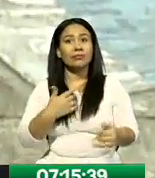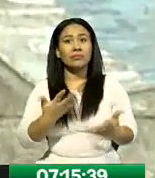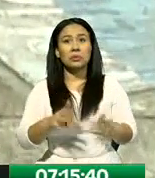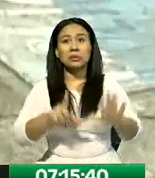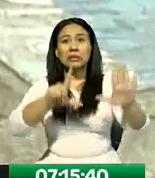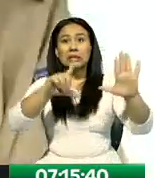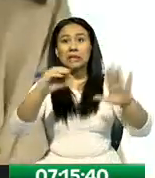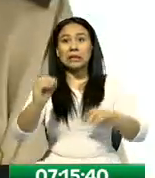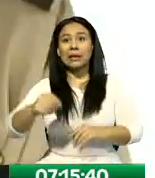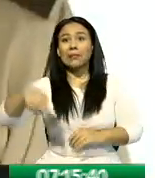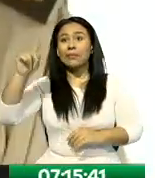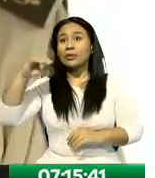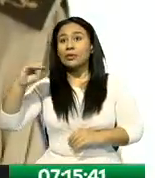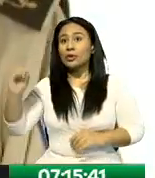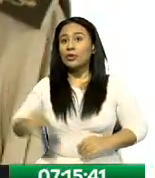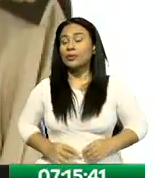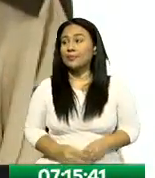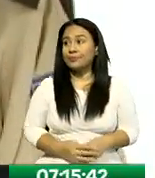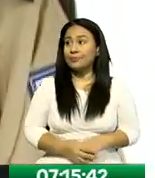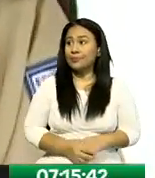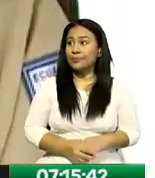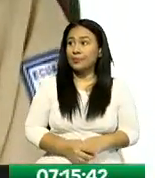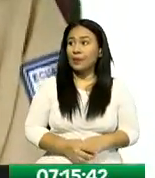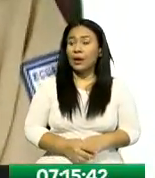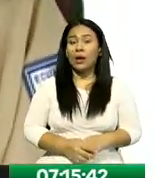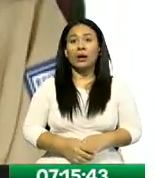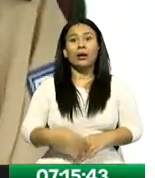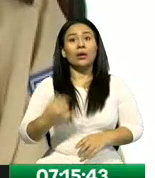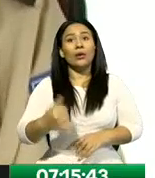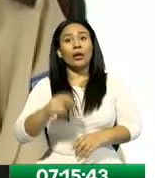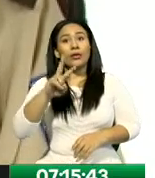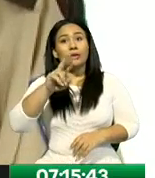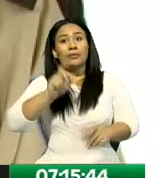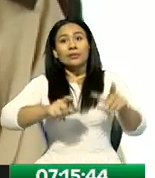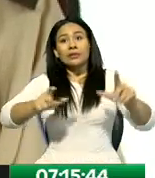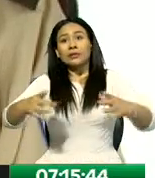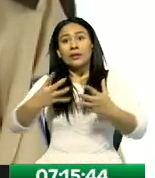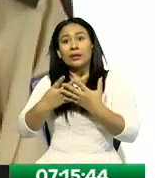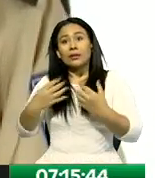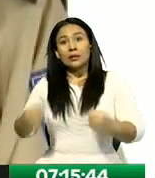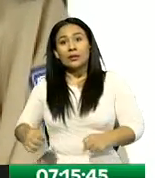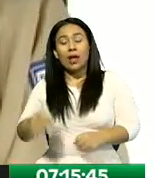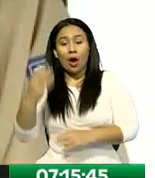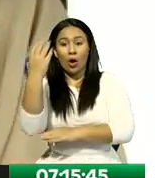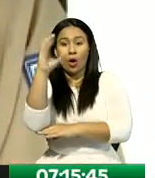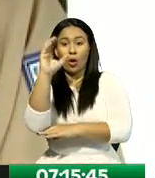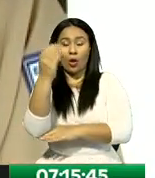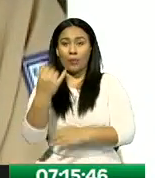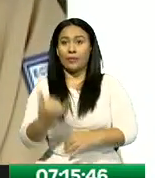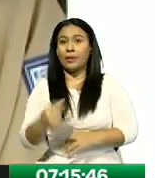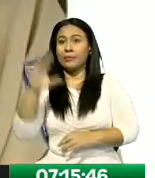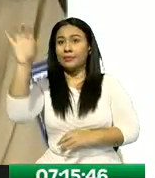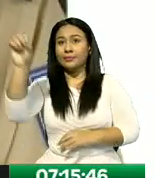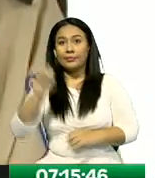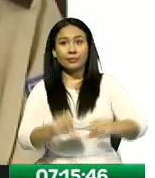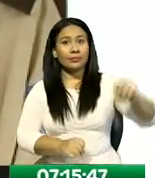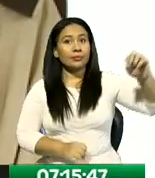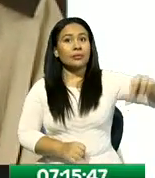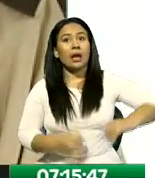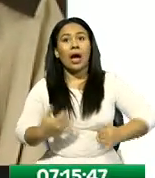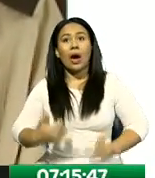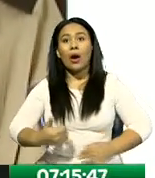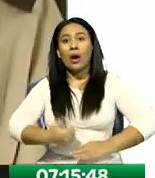millones de dólares. Tenemos dos detenidos, los dos de nacionalidad colombiana, que están siendo puestos a órdenes de la